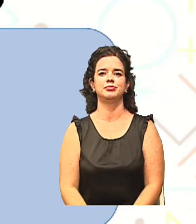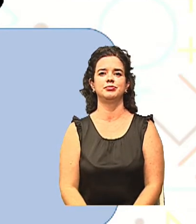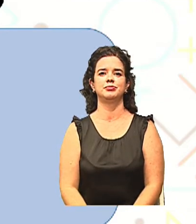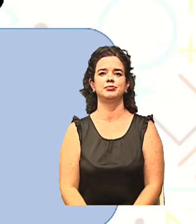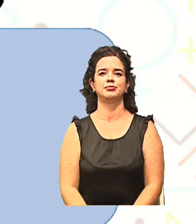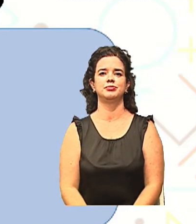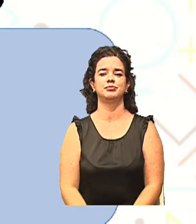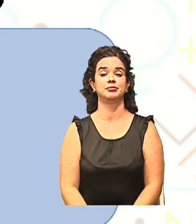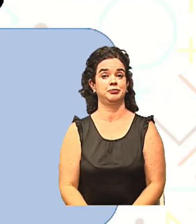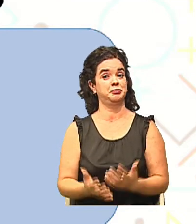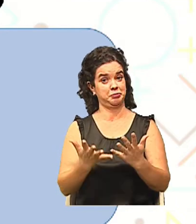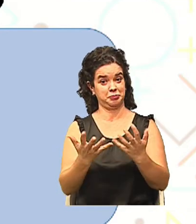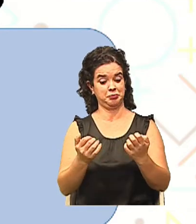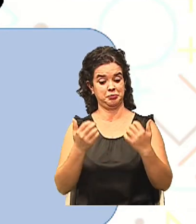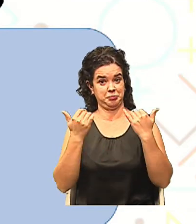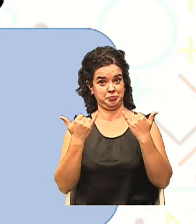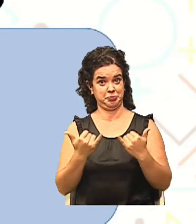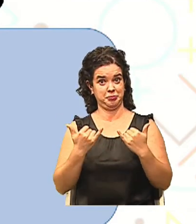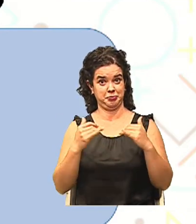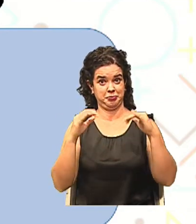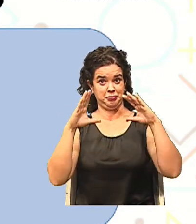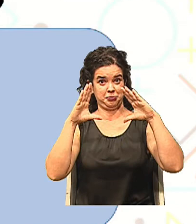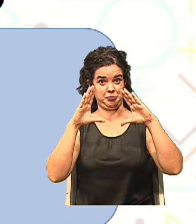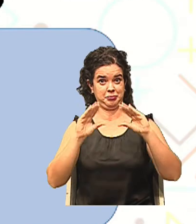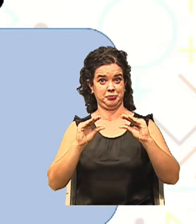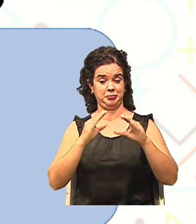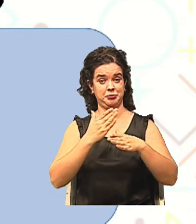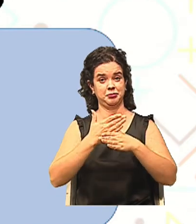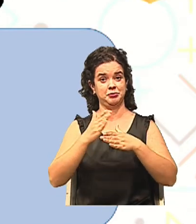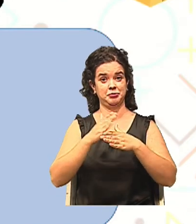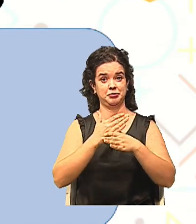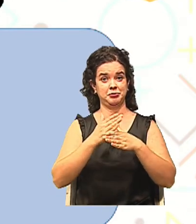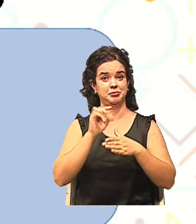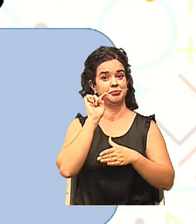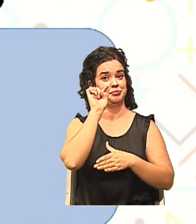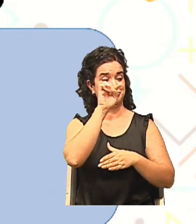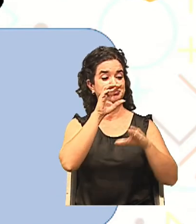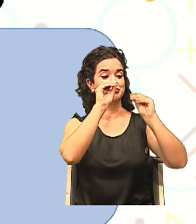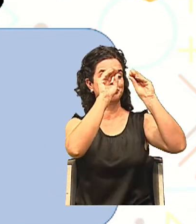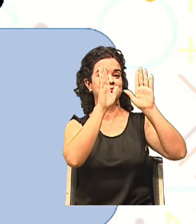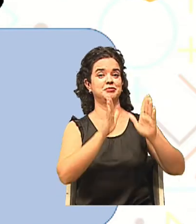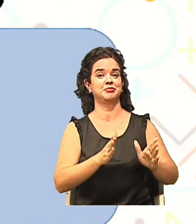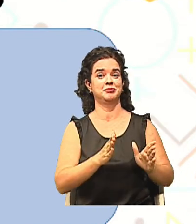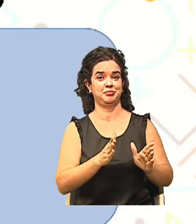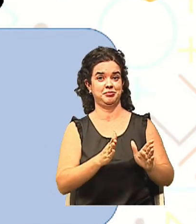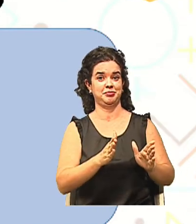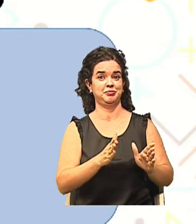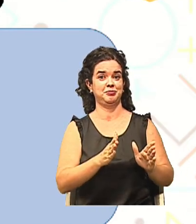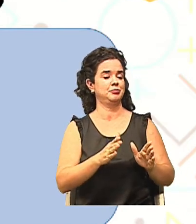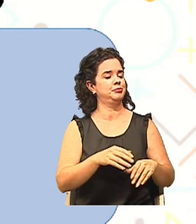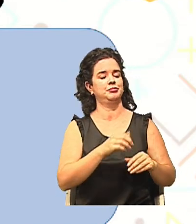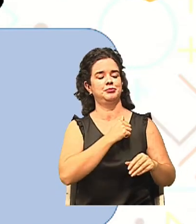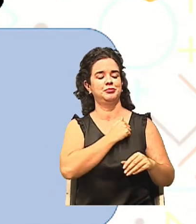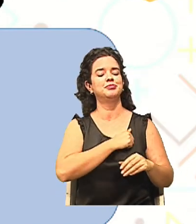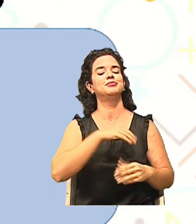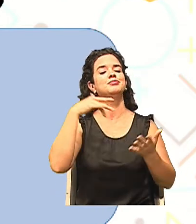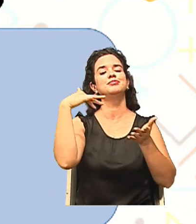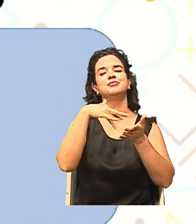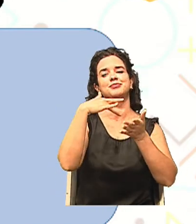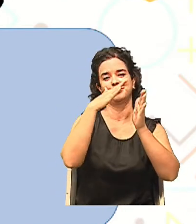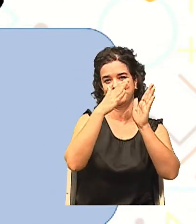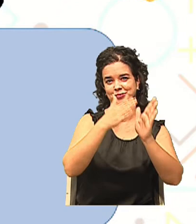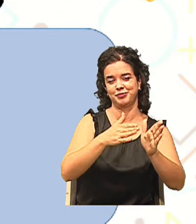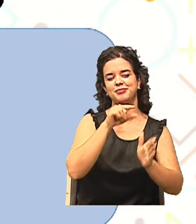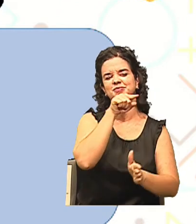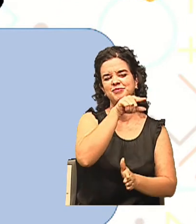Queremos en esta tarde compartir con el estudiante Carlos. Carlos nos va a